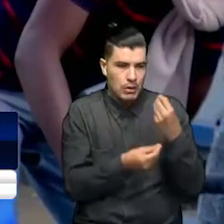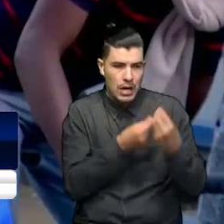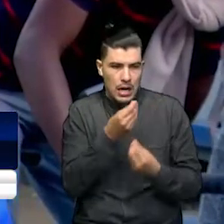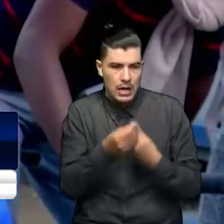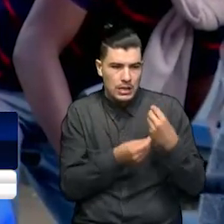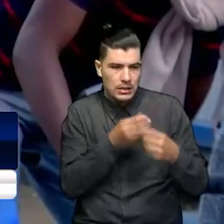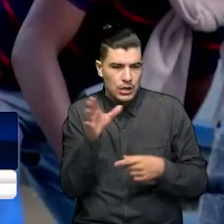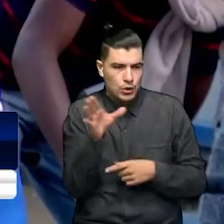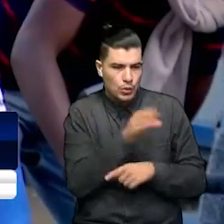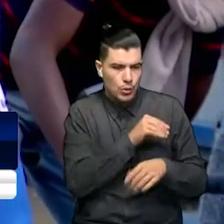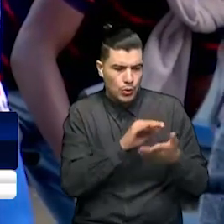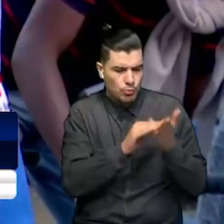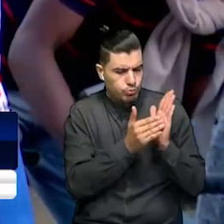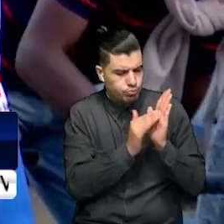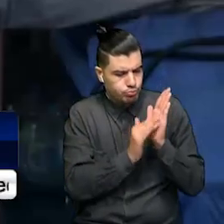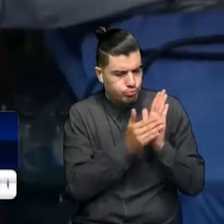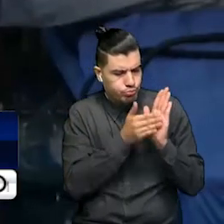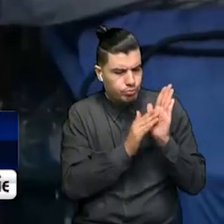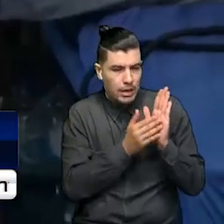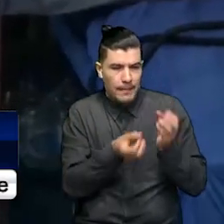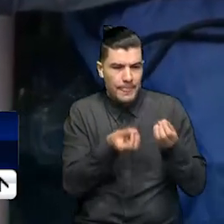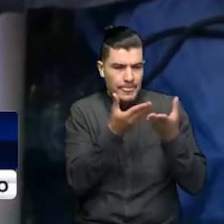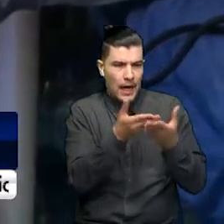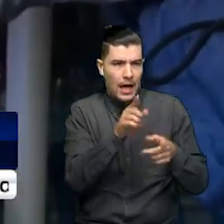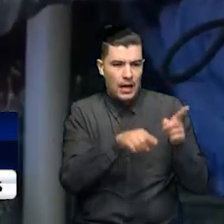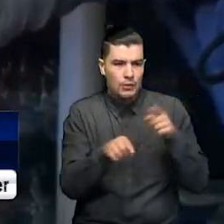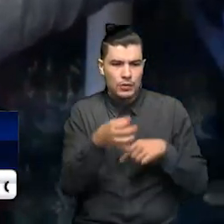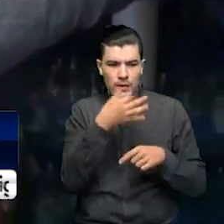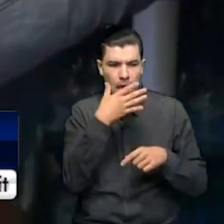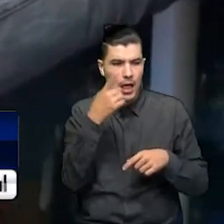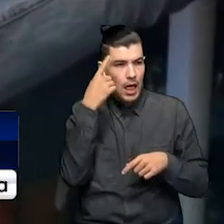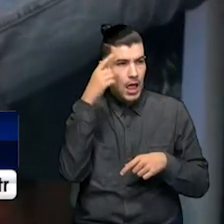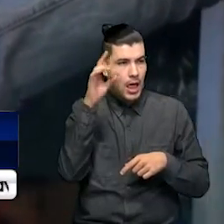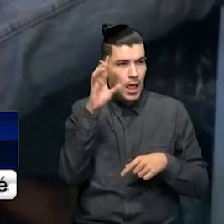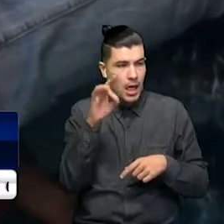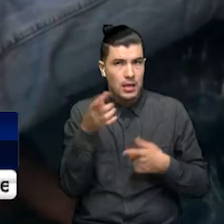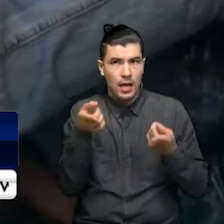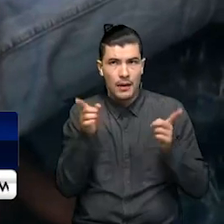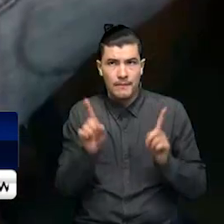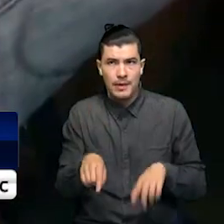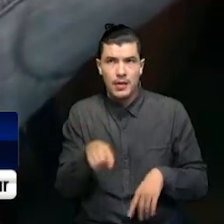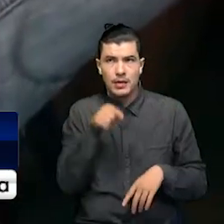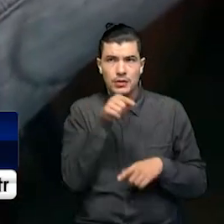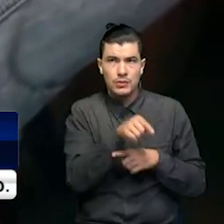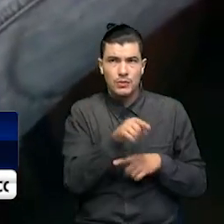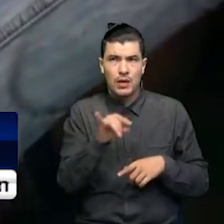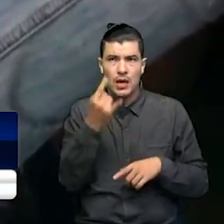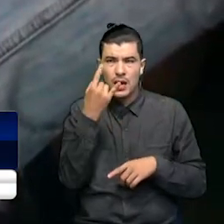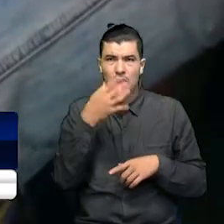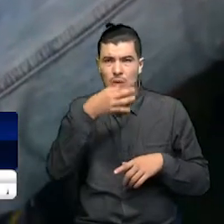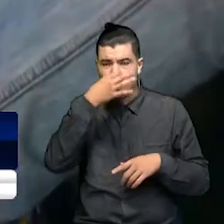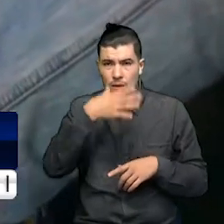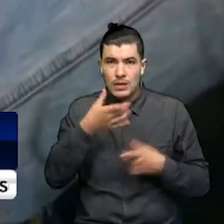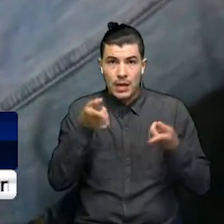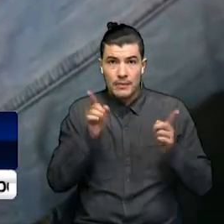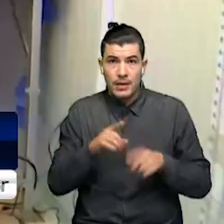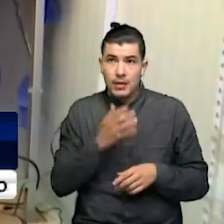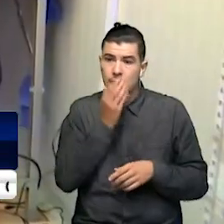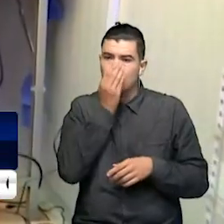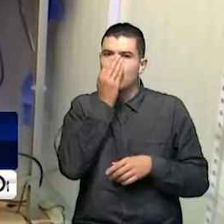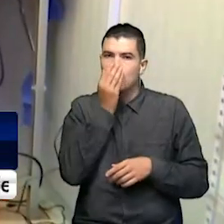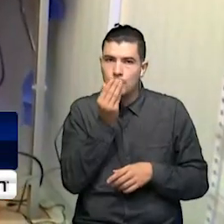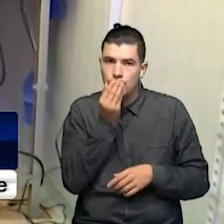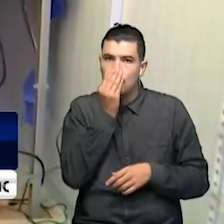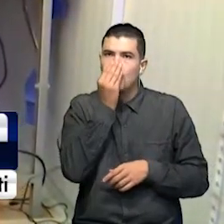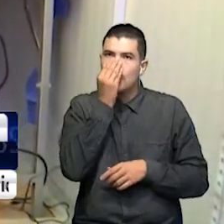es curaciones, le entregamos algunos medicamentos para el dolor de cabeza. Si vienen de pronto congestionados, hacemos nebulizaciones y